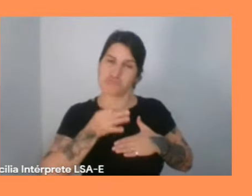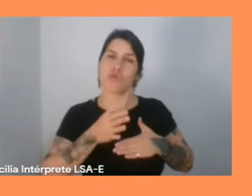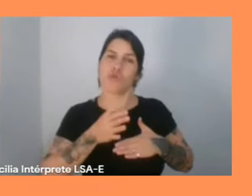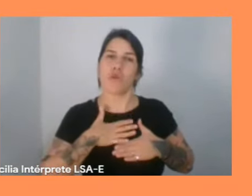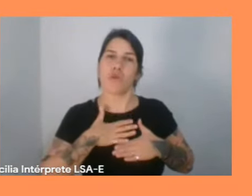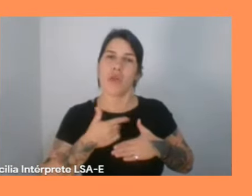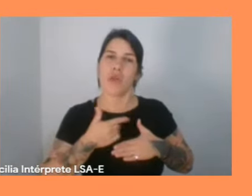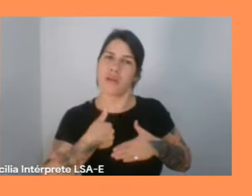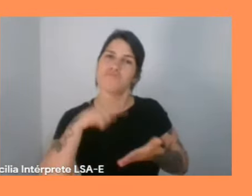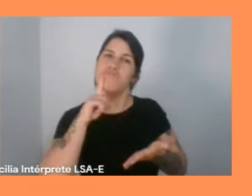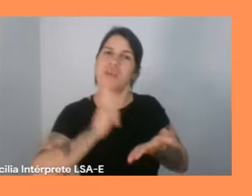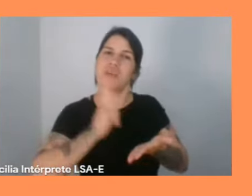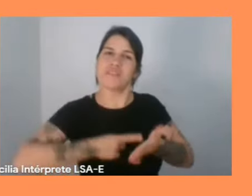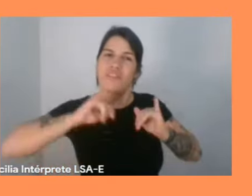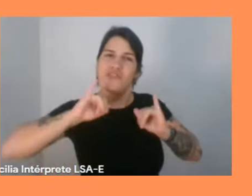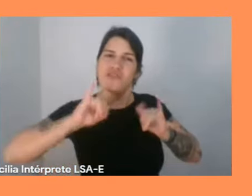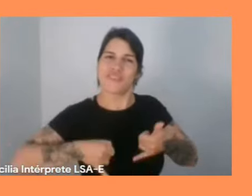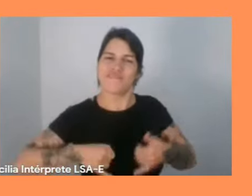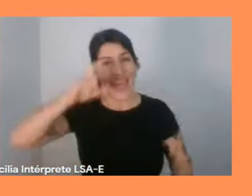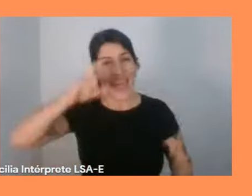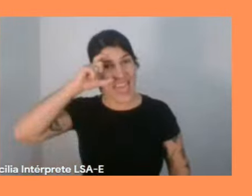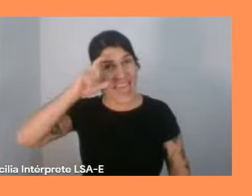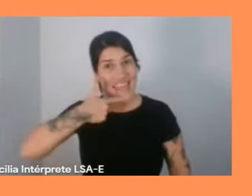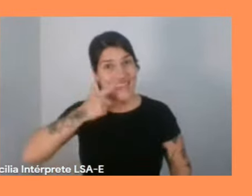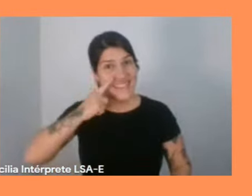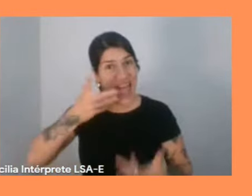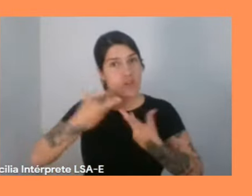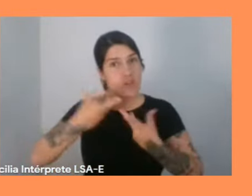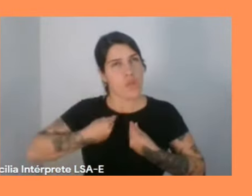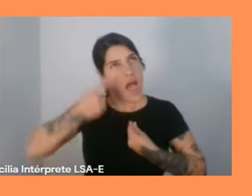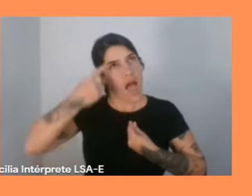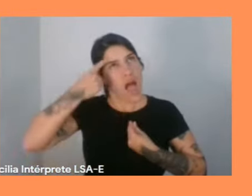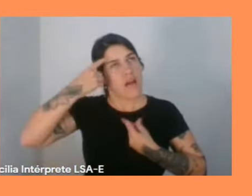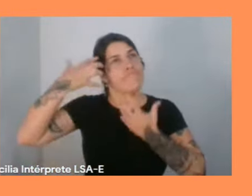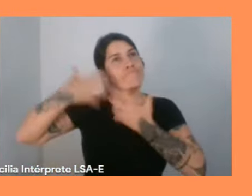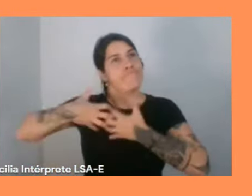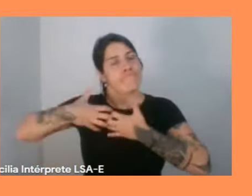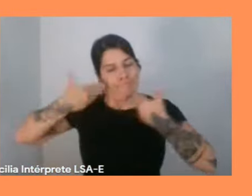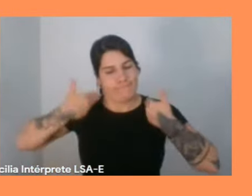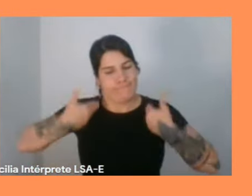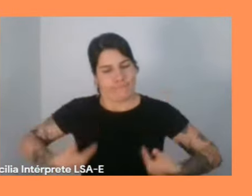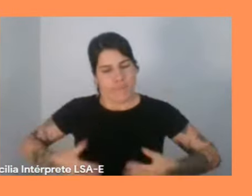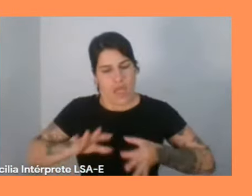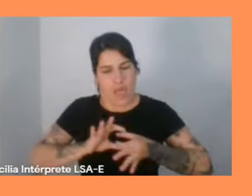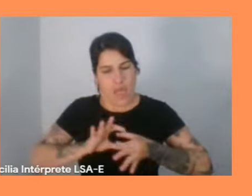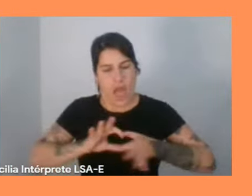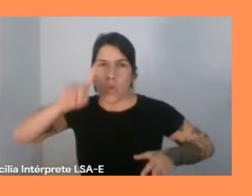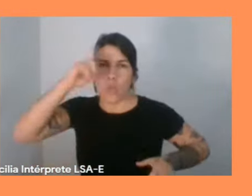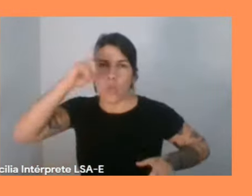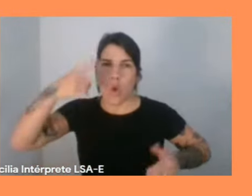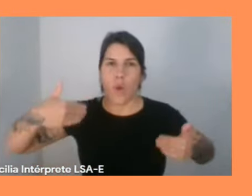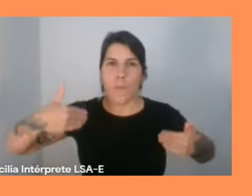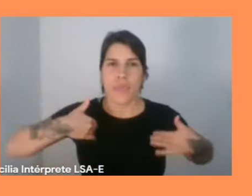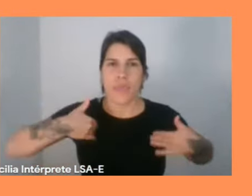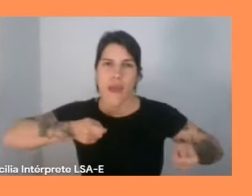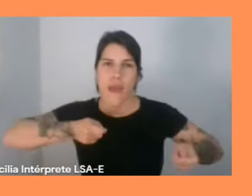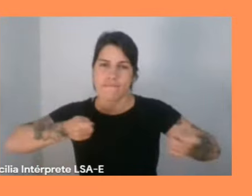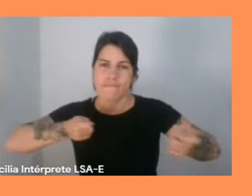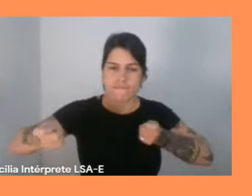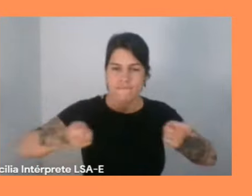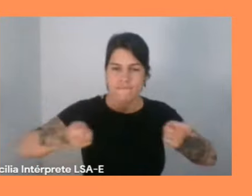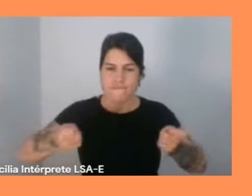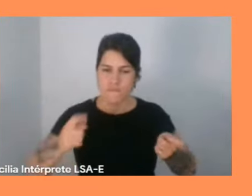autonomía, ayudando a que niñeces y adolescencias y cualquier persona tengan el poder y